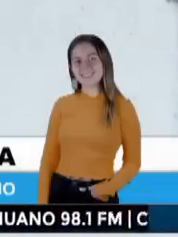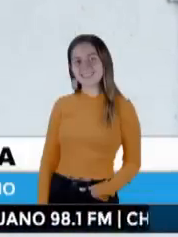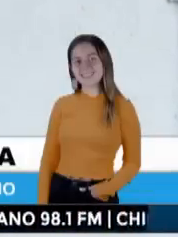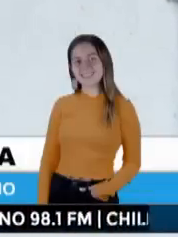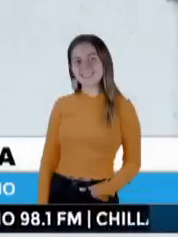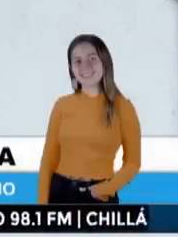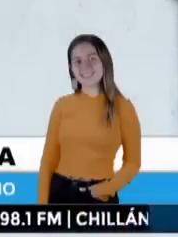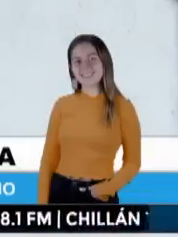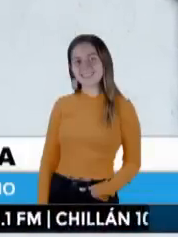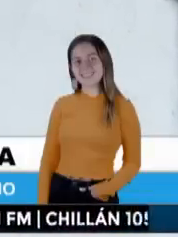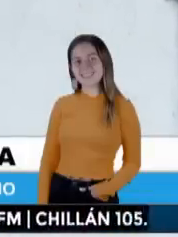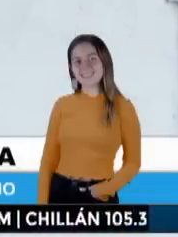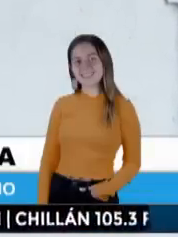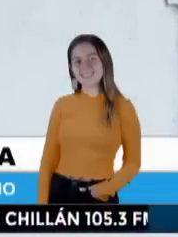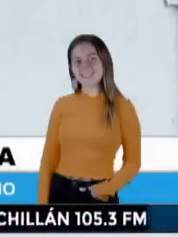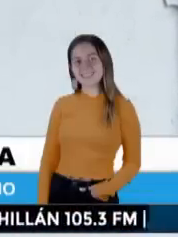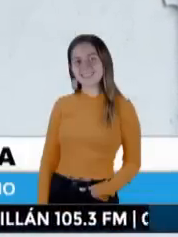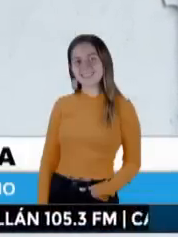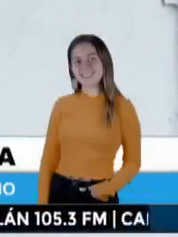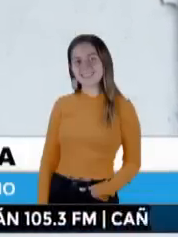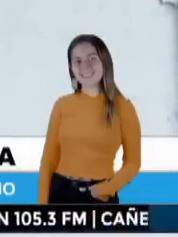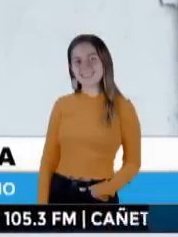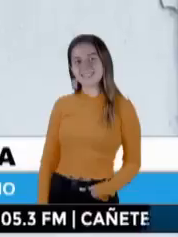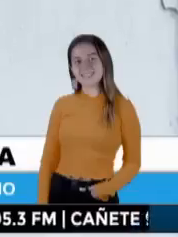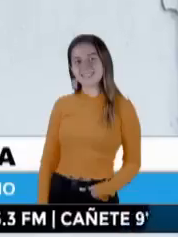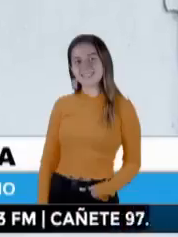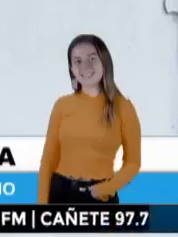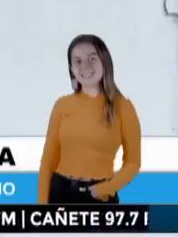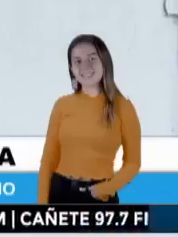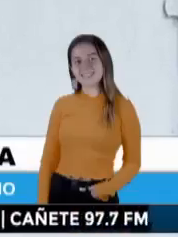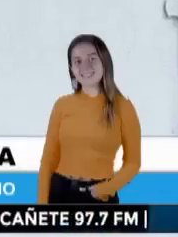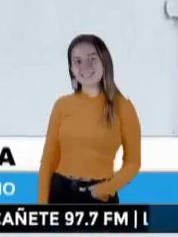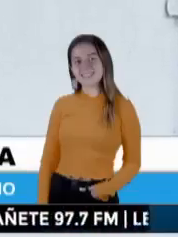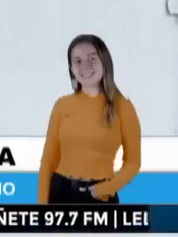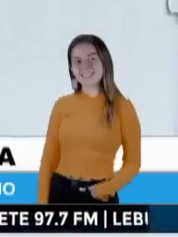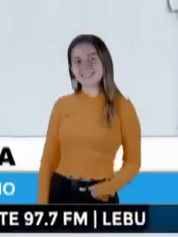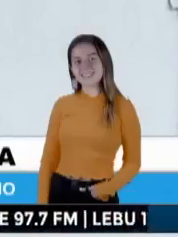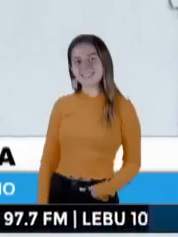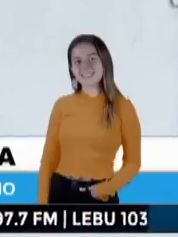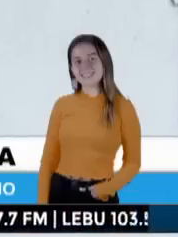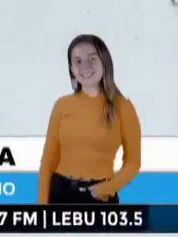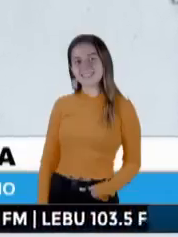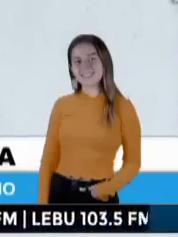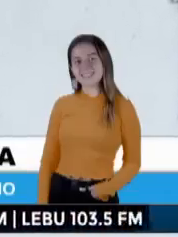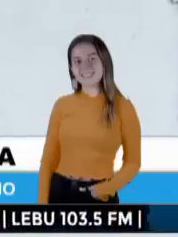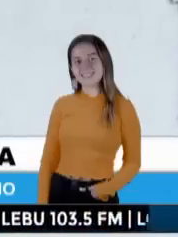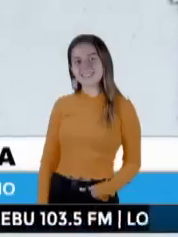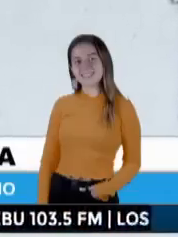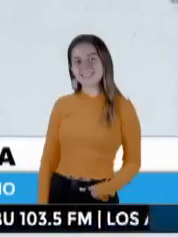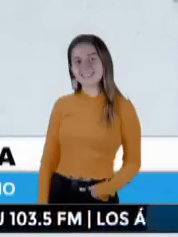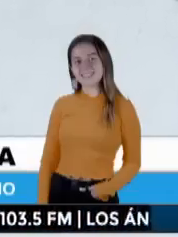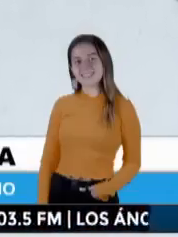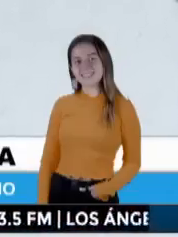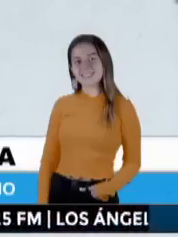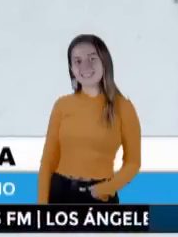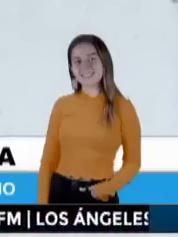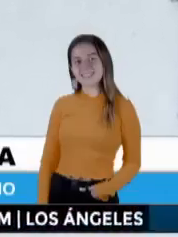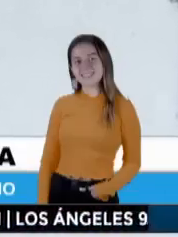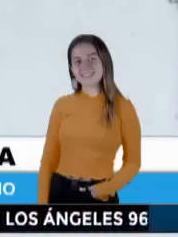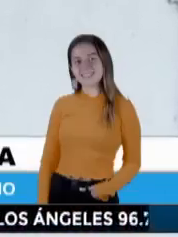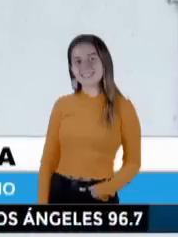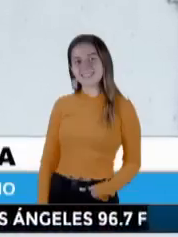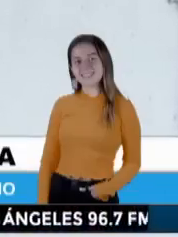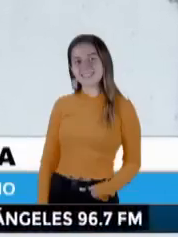es bastante compleja la situación que tiene la Democracia Cristiana, porque pese a que no se han definido, ya hay muchos personeros que ya lo hicieron. No, ¿sabes qué? Debiera